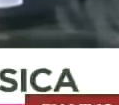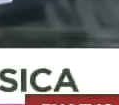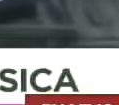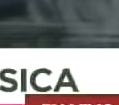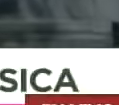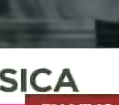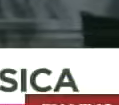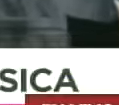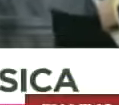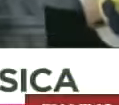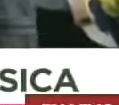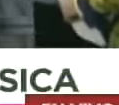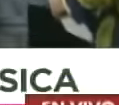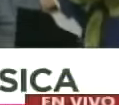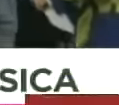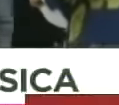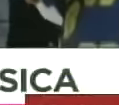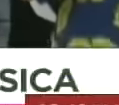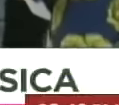es